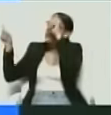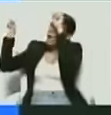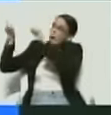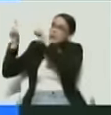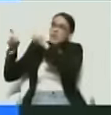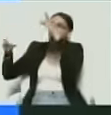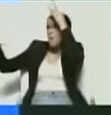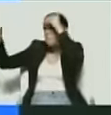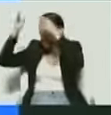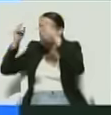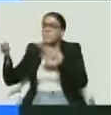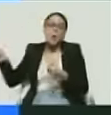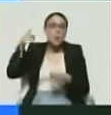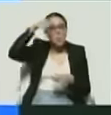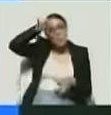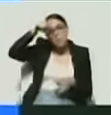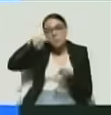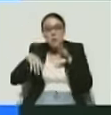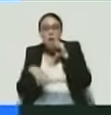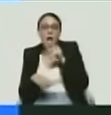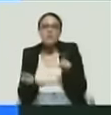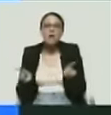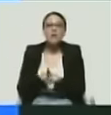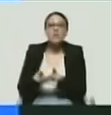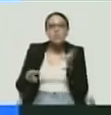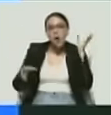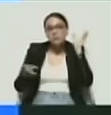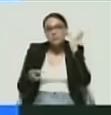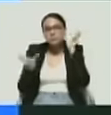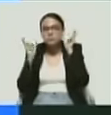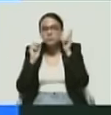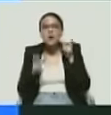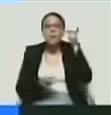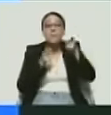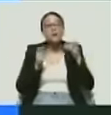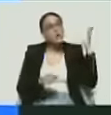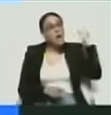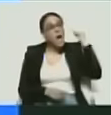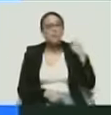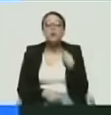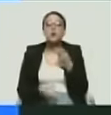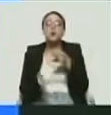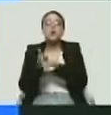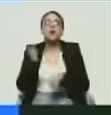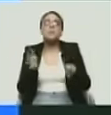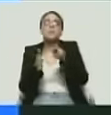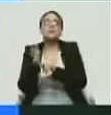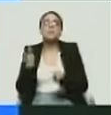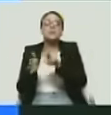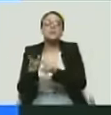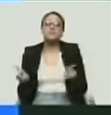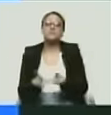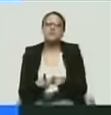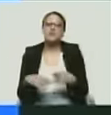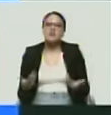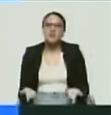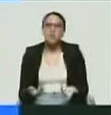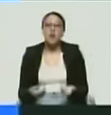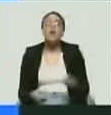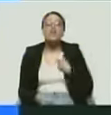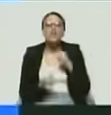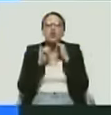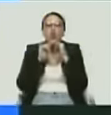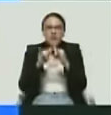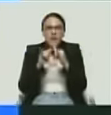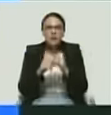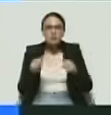porque el plan que tienen es un grupo de motorizados, y este plan, y lo denuncio públicamente y